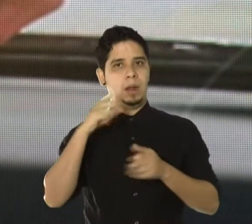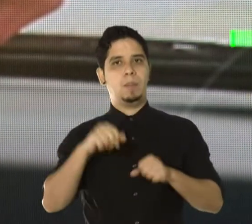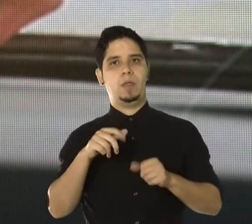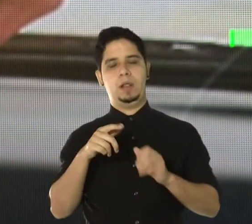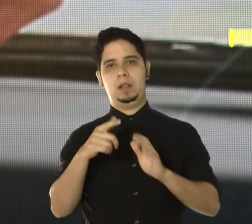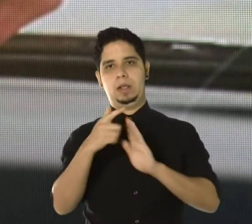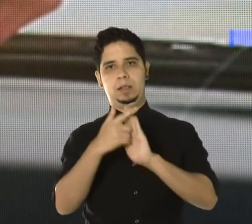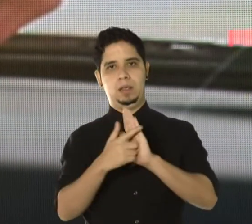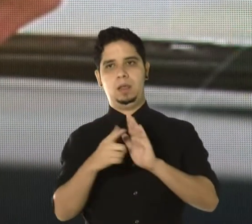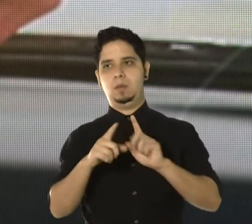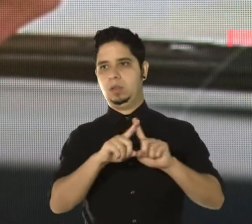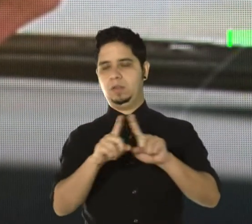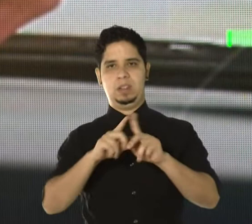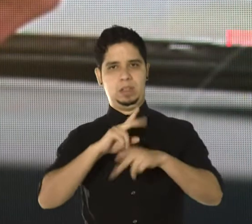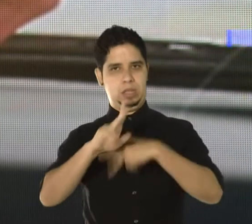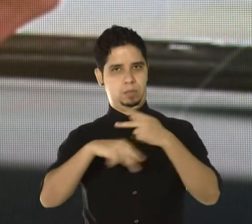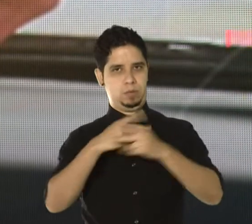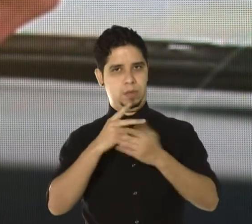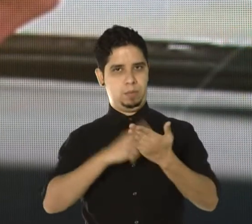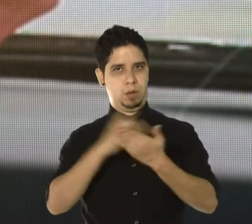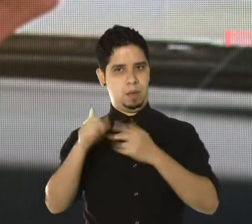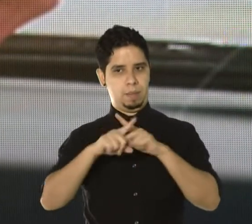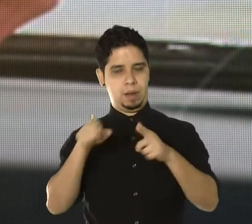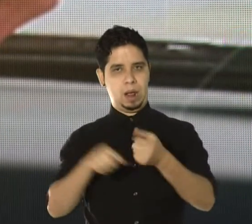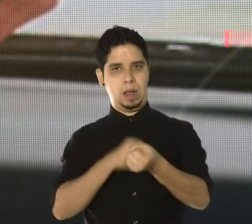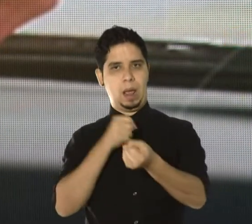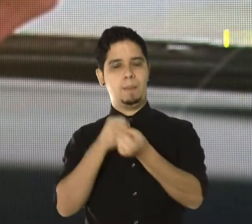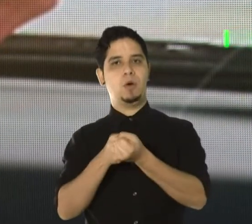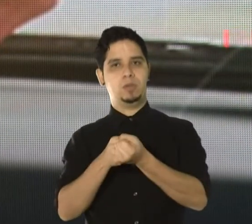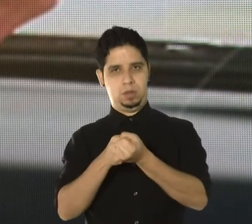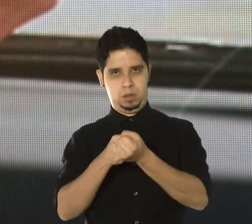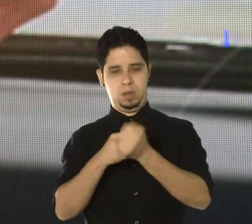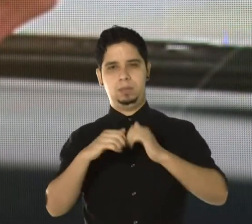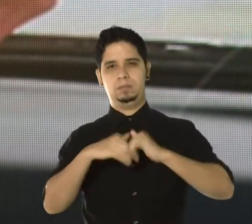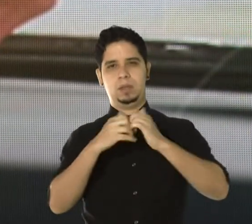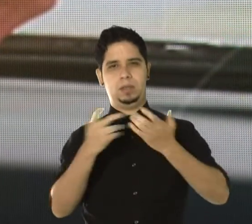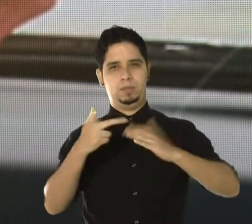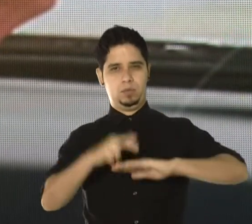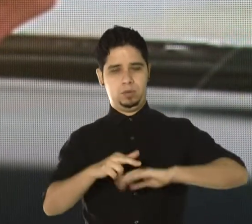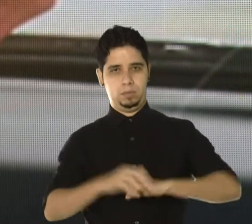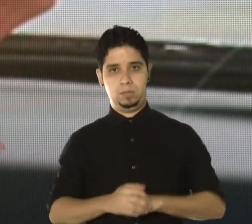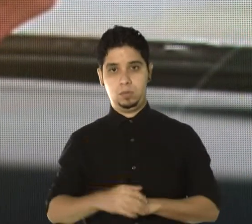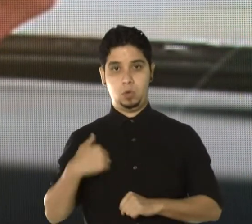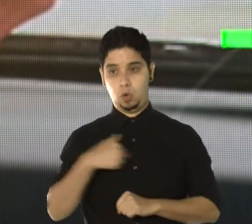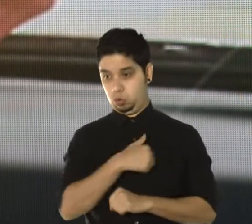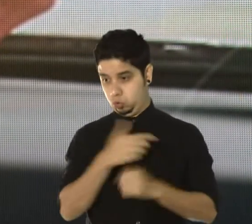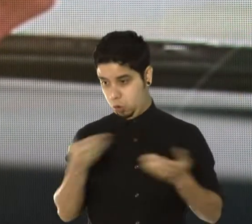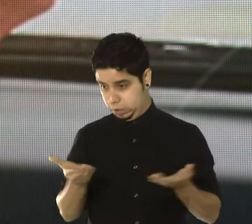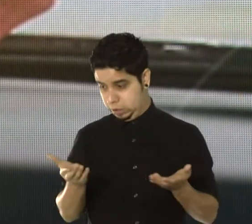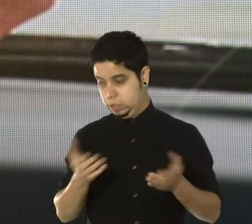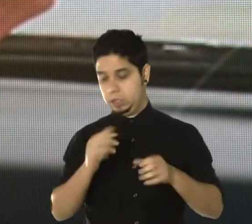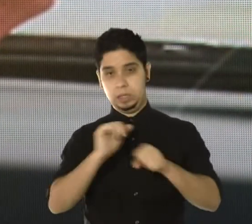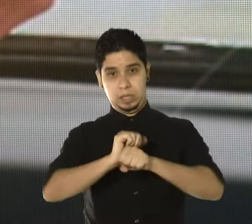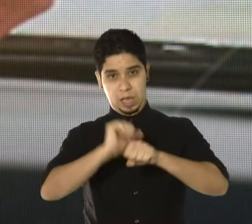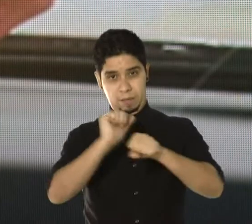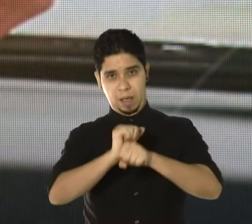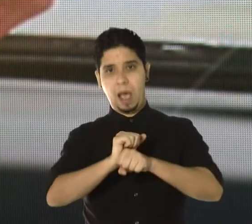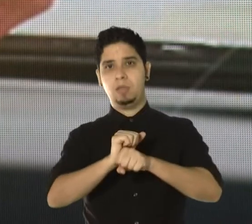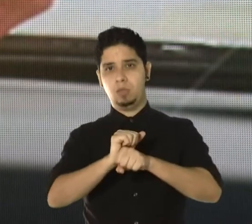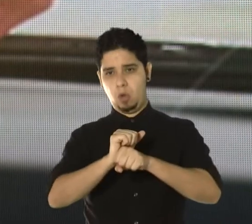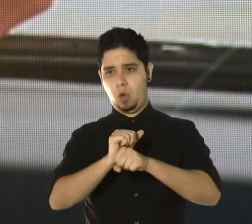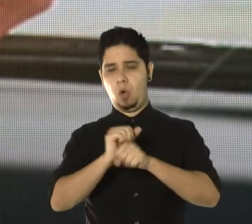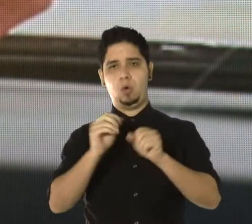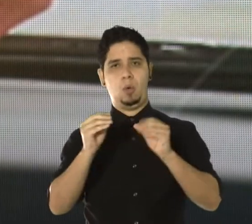legalizarlos bajo diferentes programas federales para que aporten a la reconstrucción en Puerto Rico. O sea que estamos trabajando en una forma más holística con